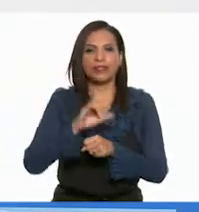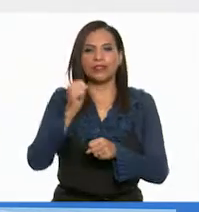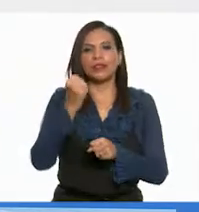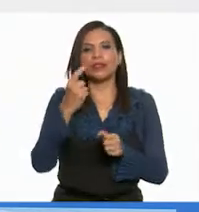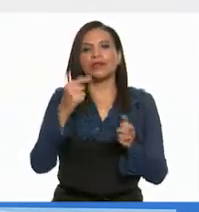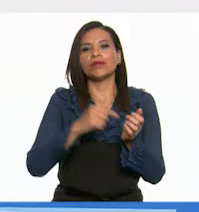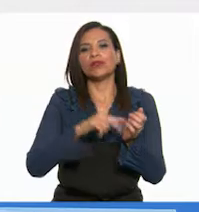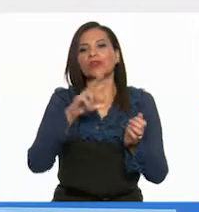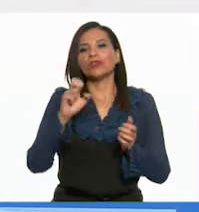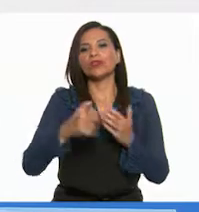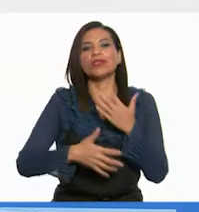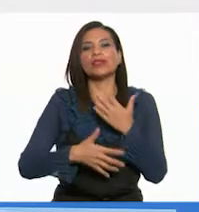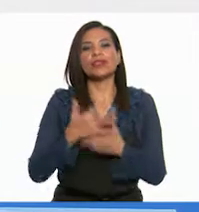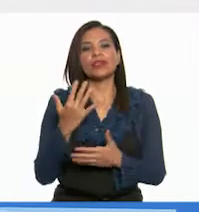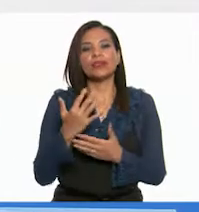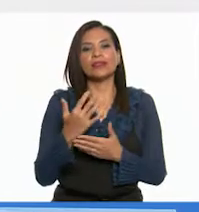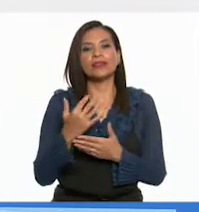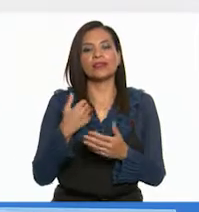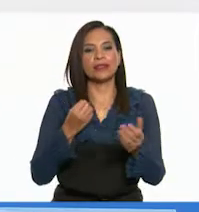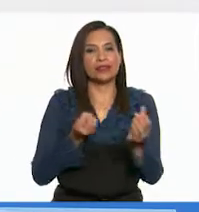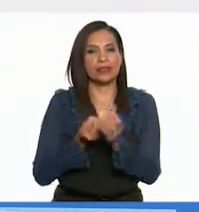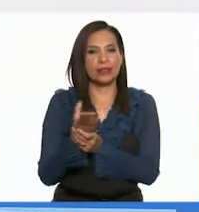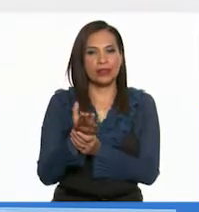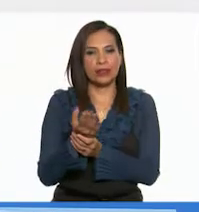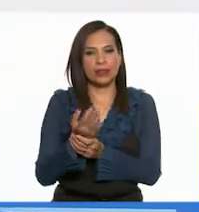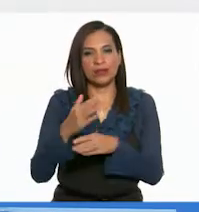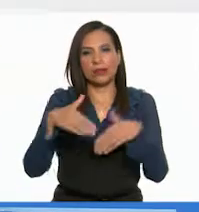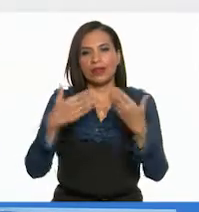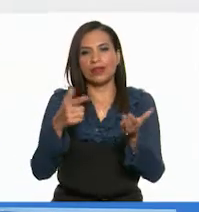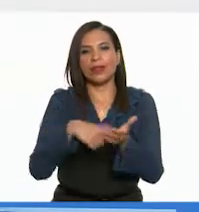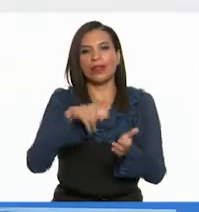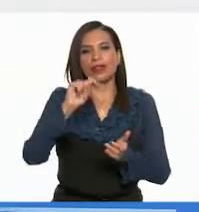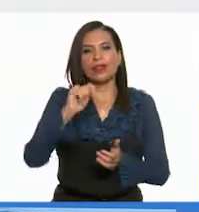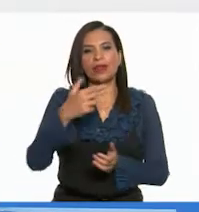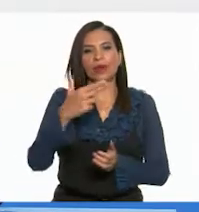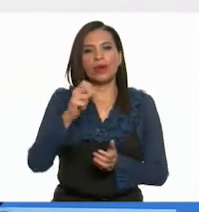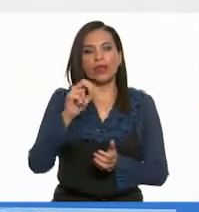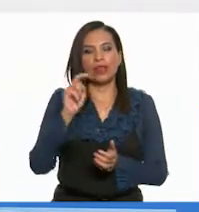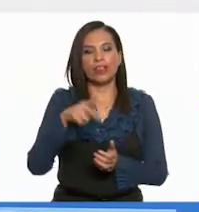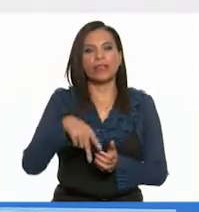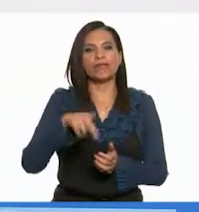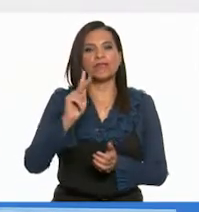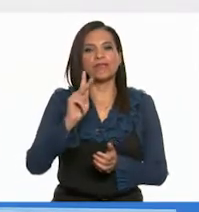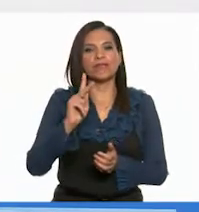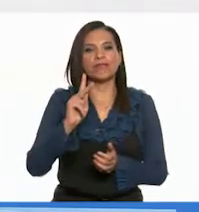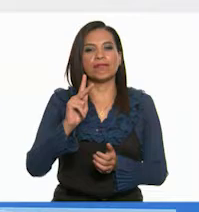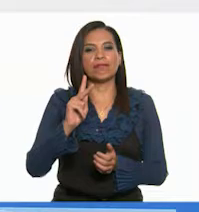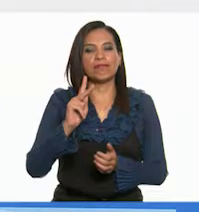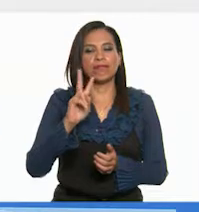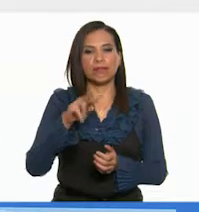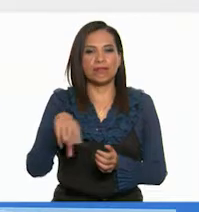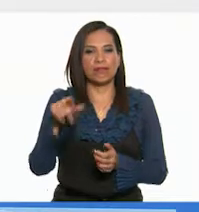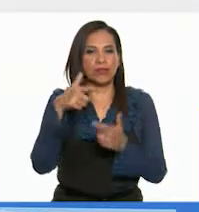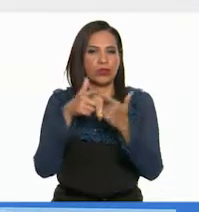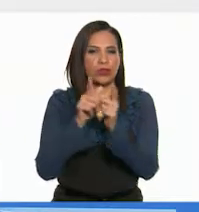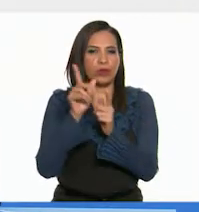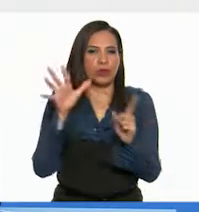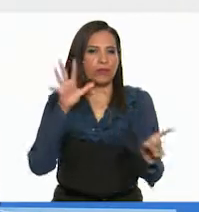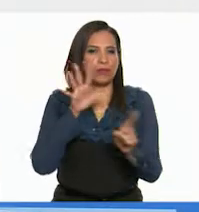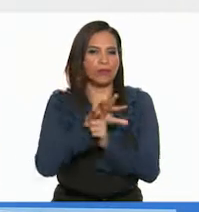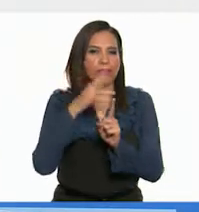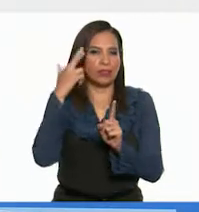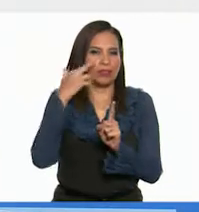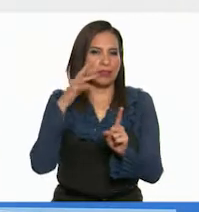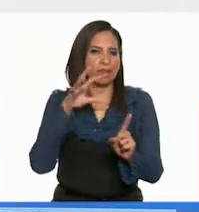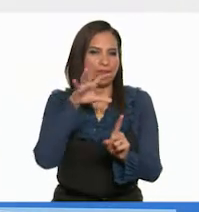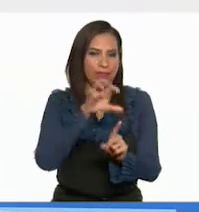de 1815 salimos rumbo a Tehuacán. Pero las fuerzas realistas nos